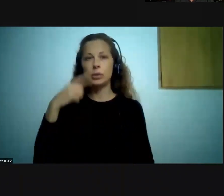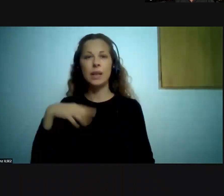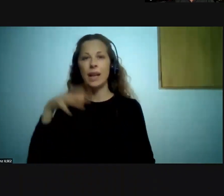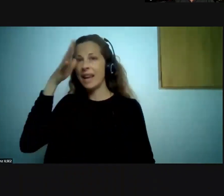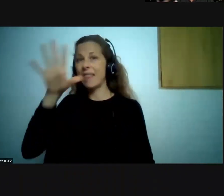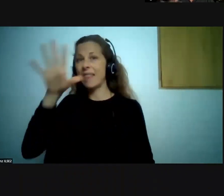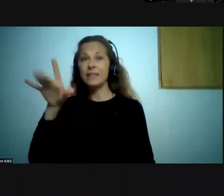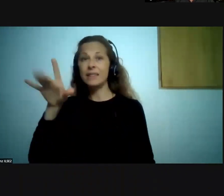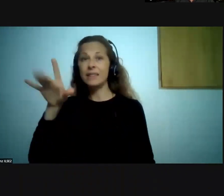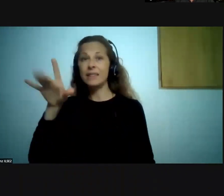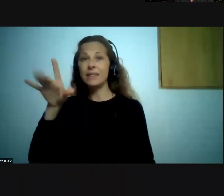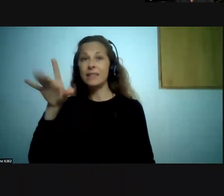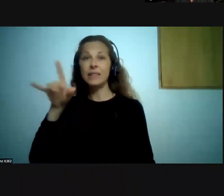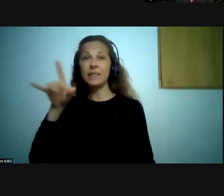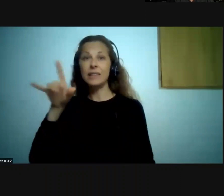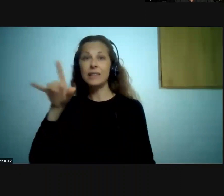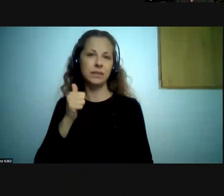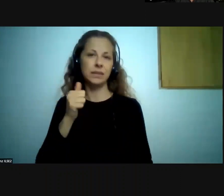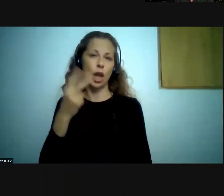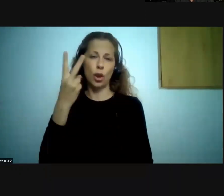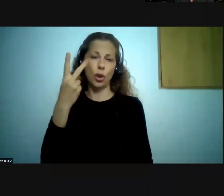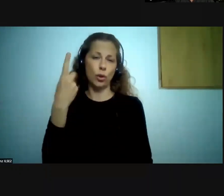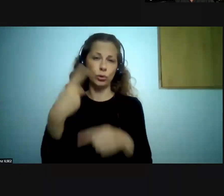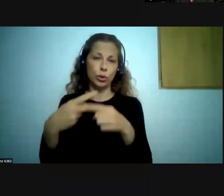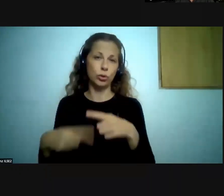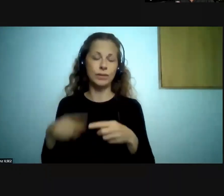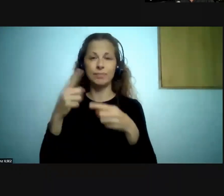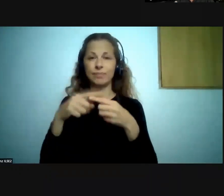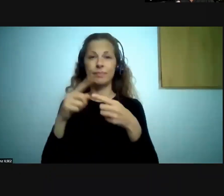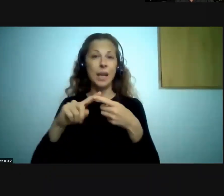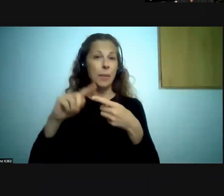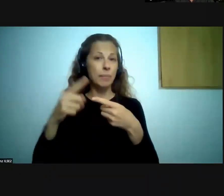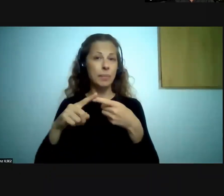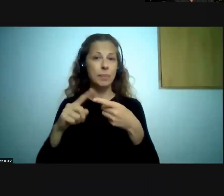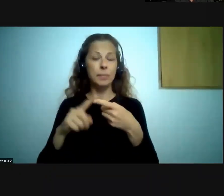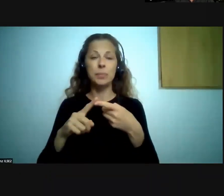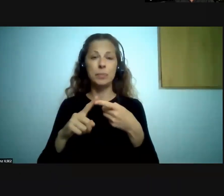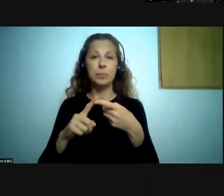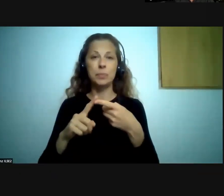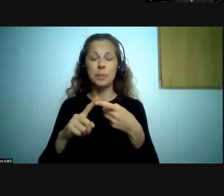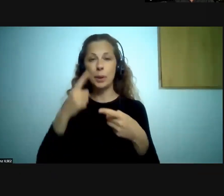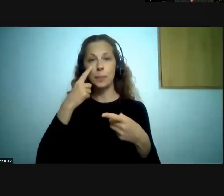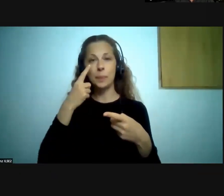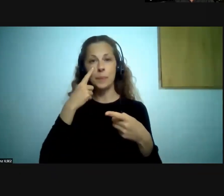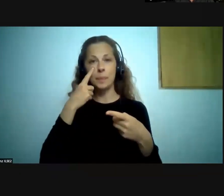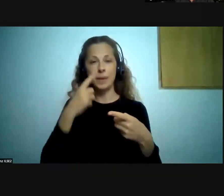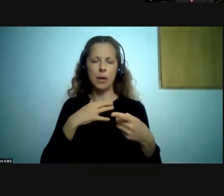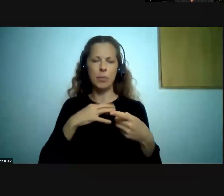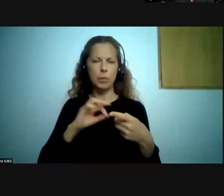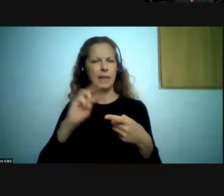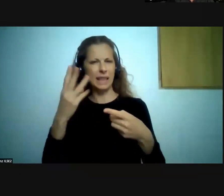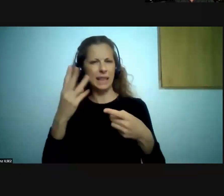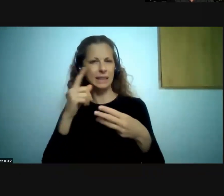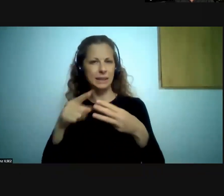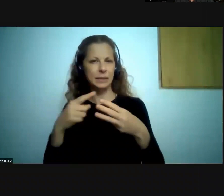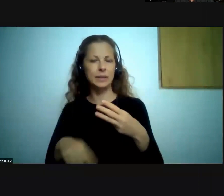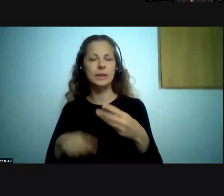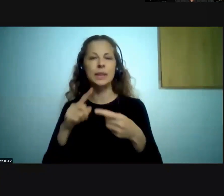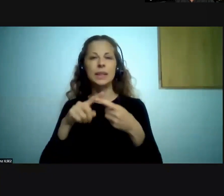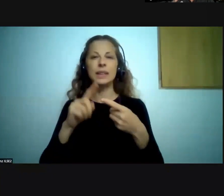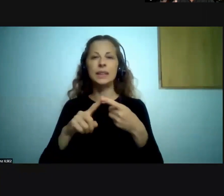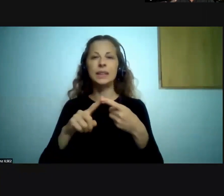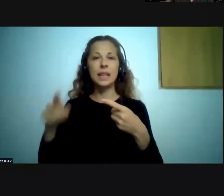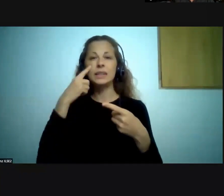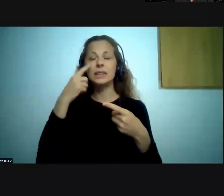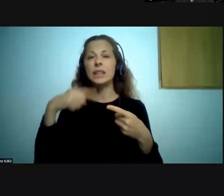tiene dos elementos, ¿no? El primero, esencial, incluso podríamos hablar tres. El primero es que parte de posiciones de